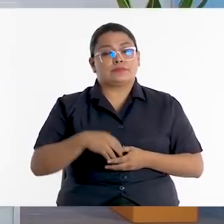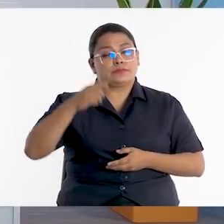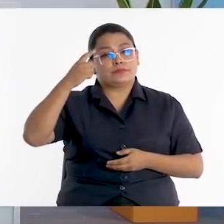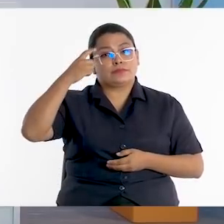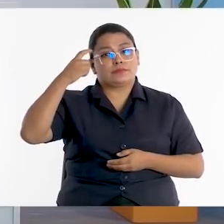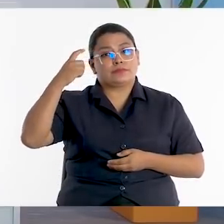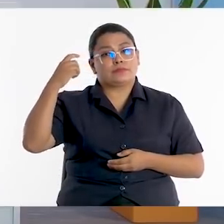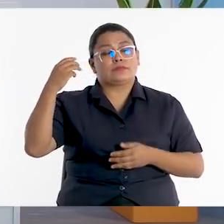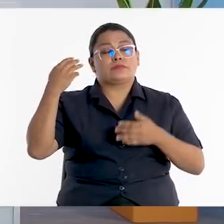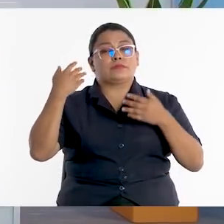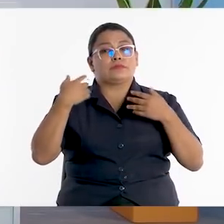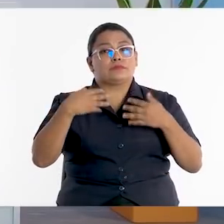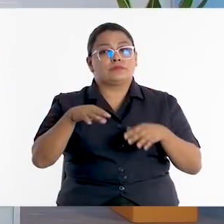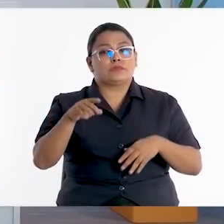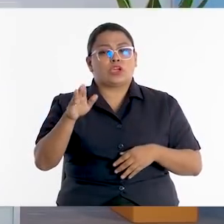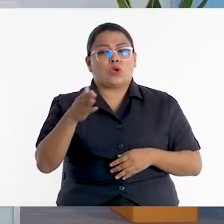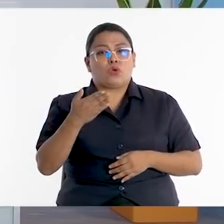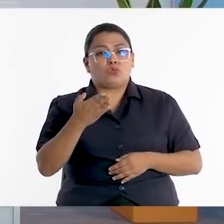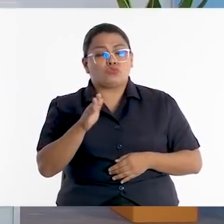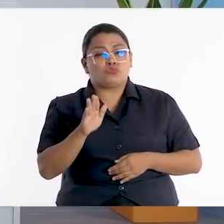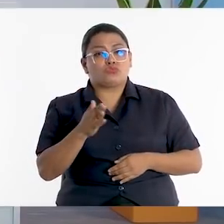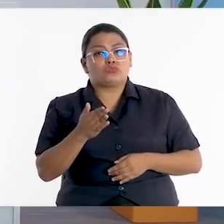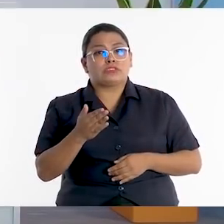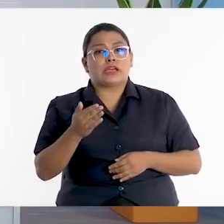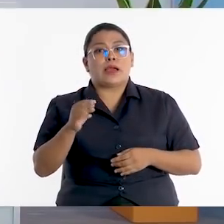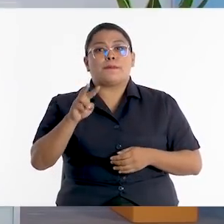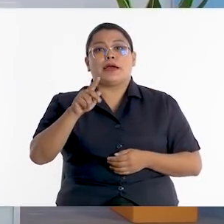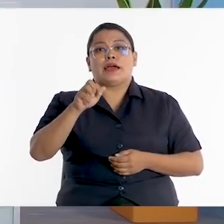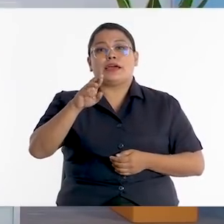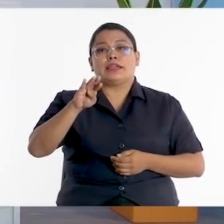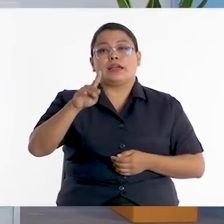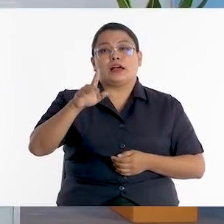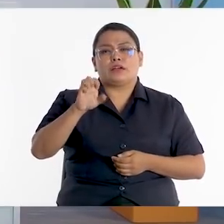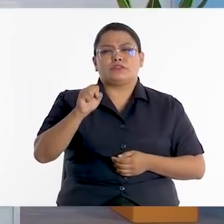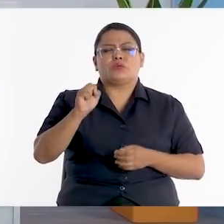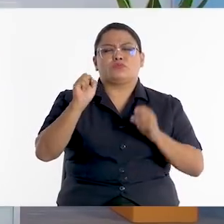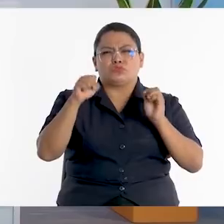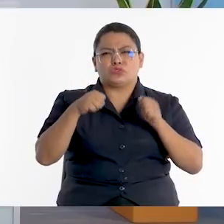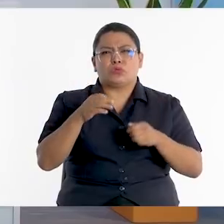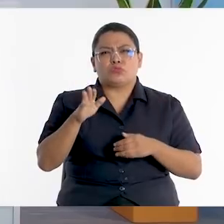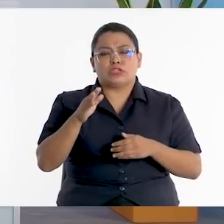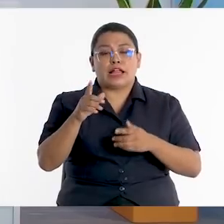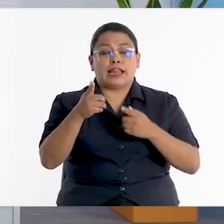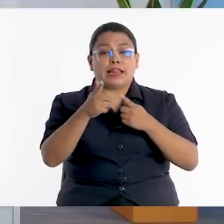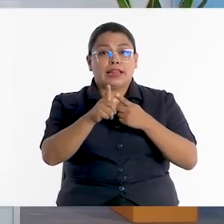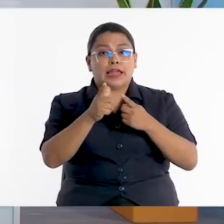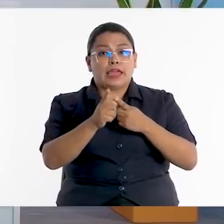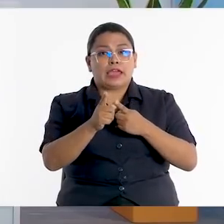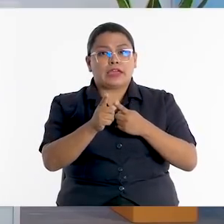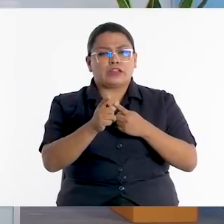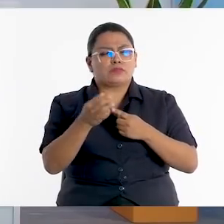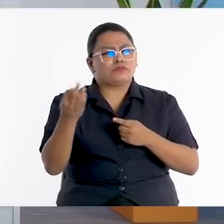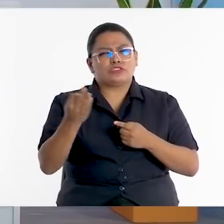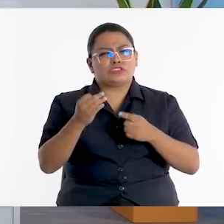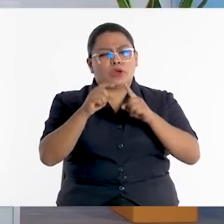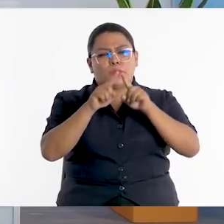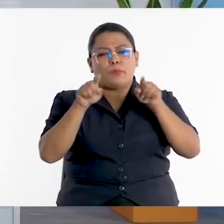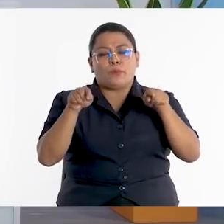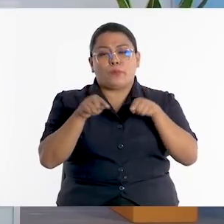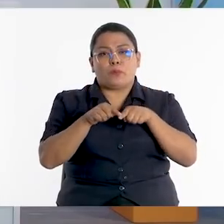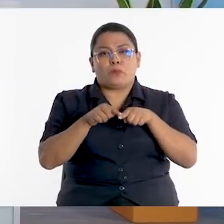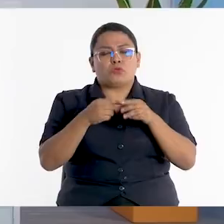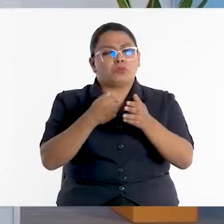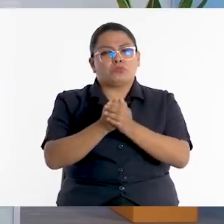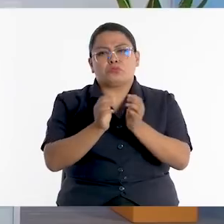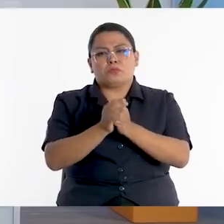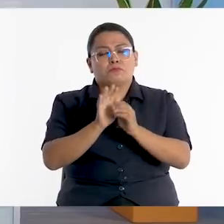Recuerden que ya hemos hablado o utilizado las variables, es decir, podríamos utilizar letras y no necesariamente cuadritos, pero no